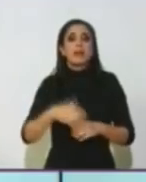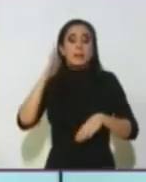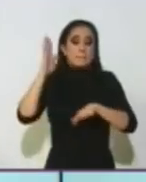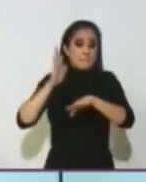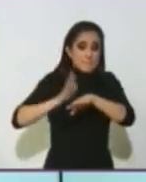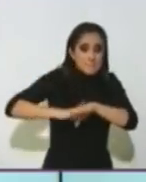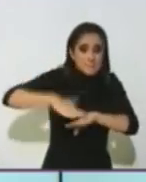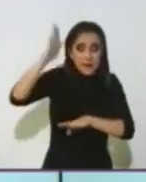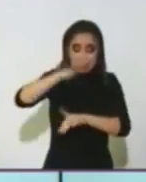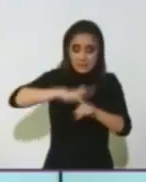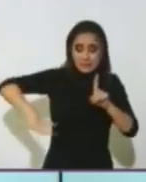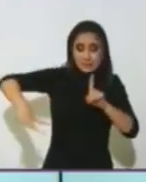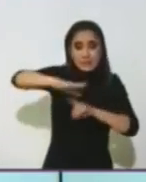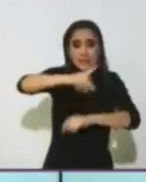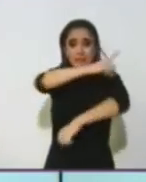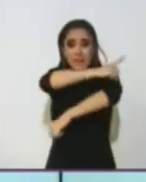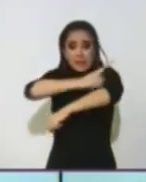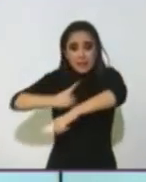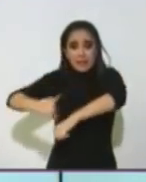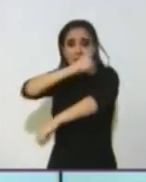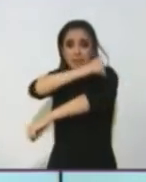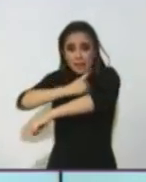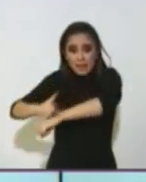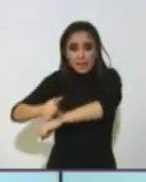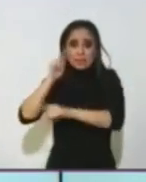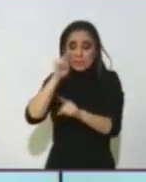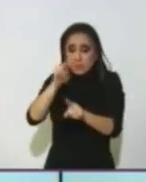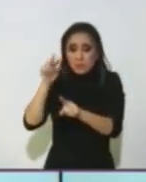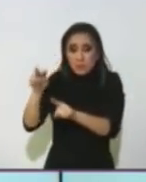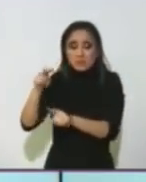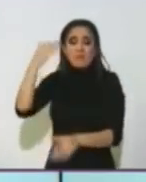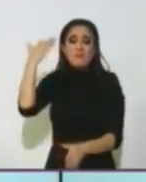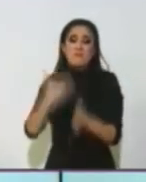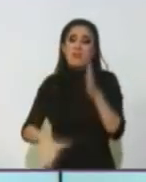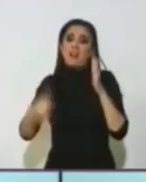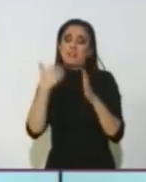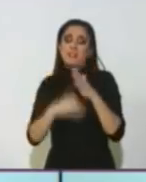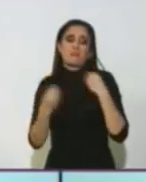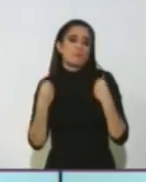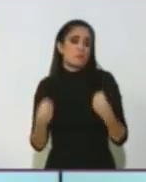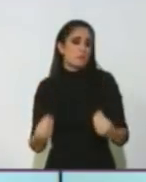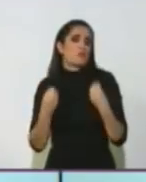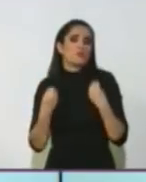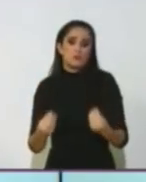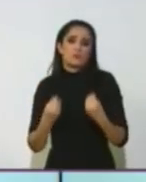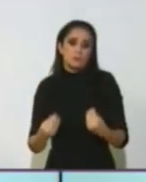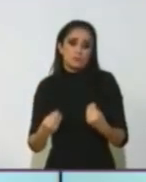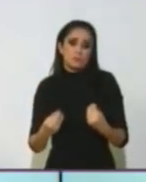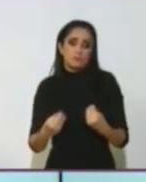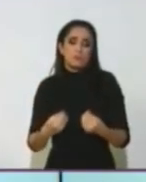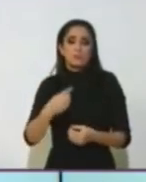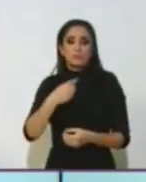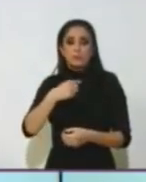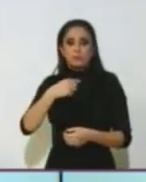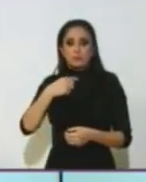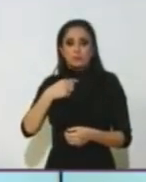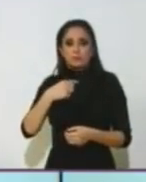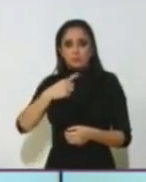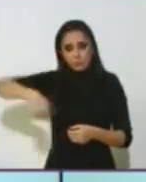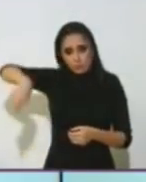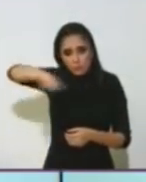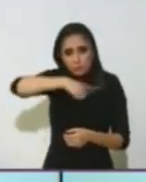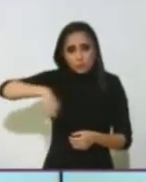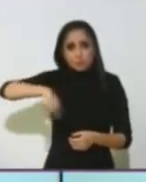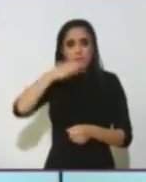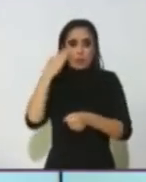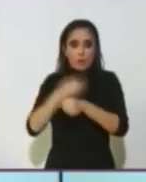de nuestras delegaciones el desabasto es grandísimo y pues nosotros como candidato como en